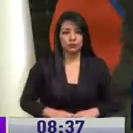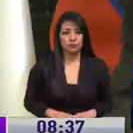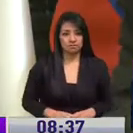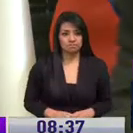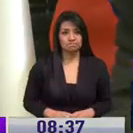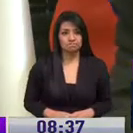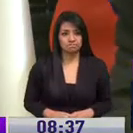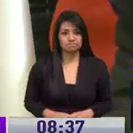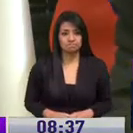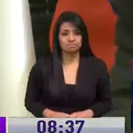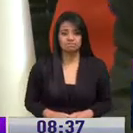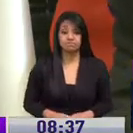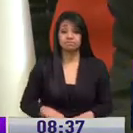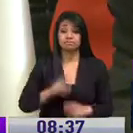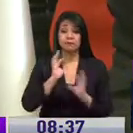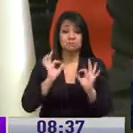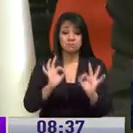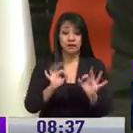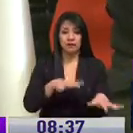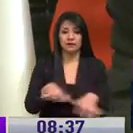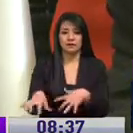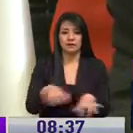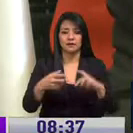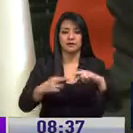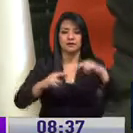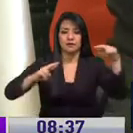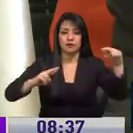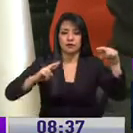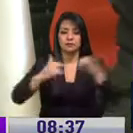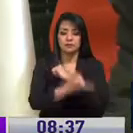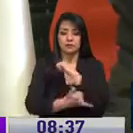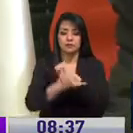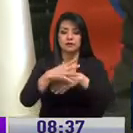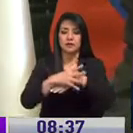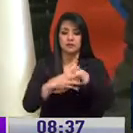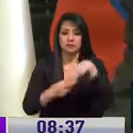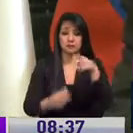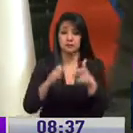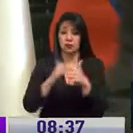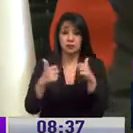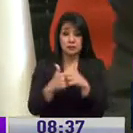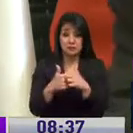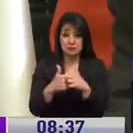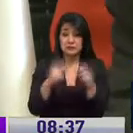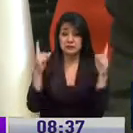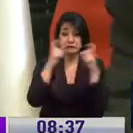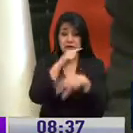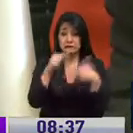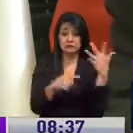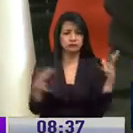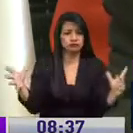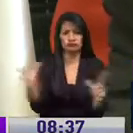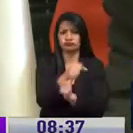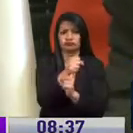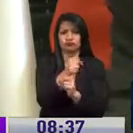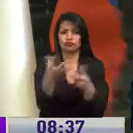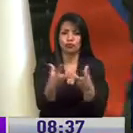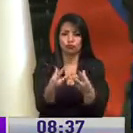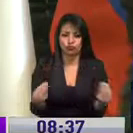una respuesta regional para abordar todos los desafíos, particularmente en